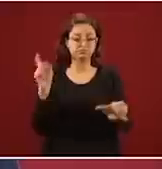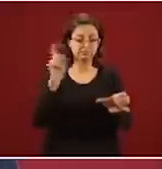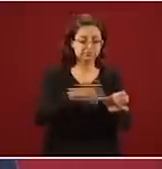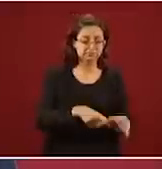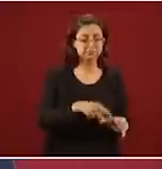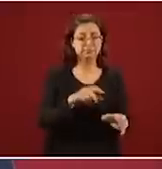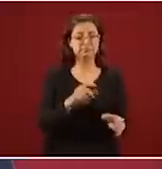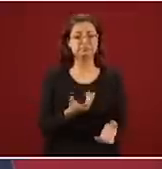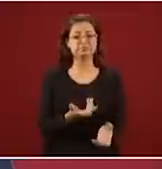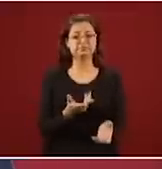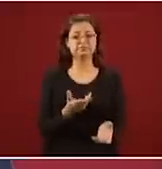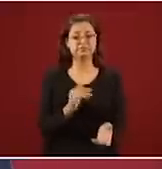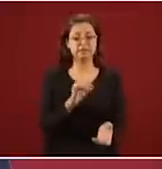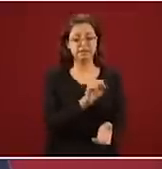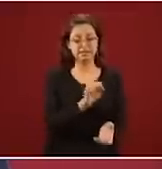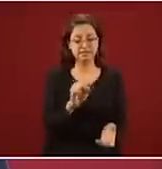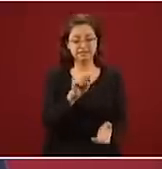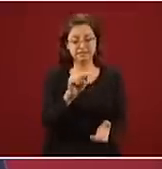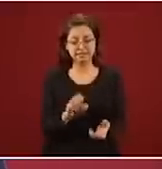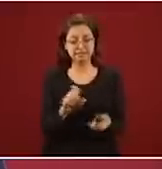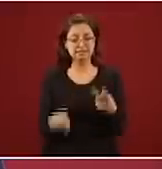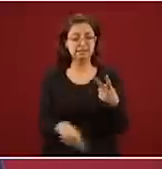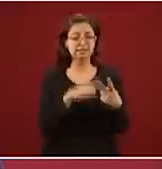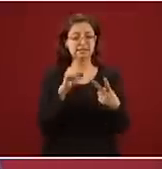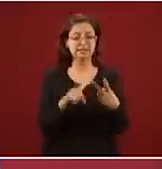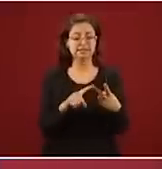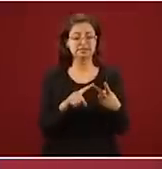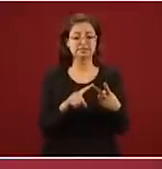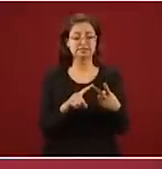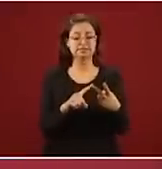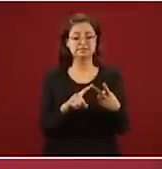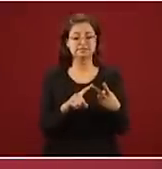ISSSTE, que no tienen